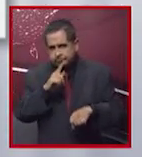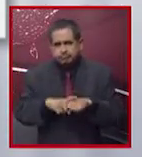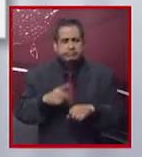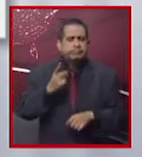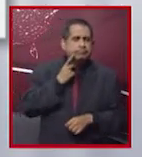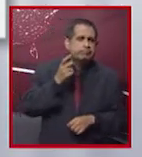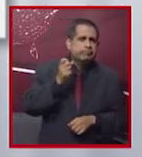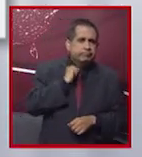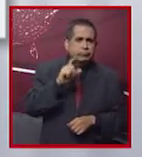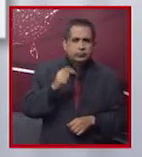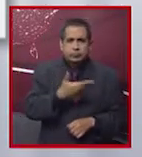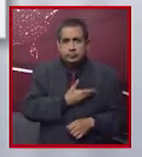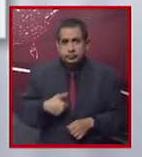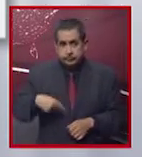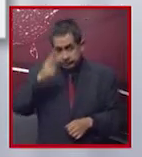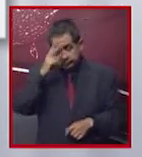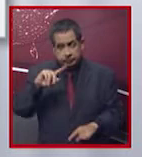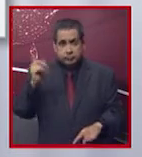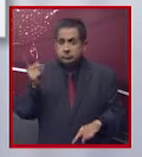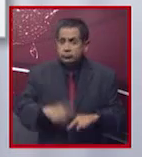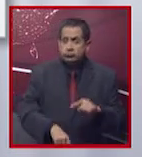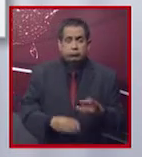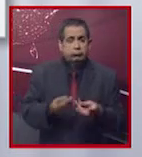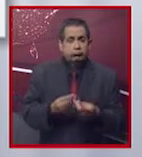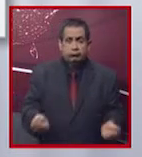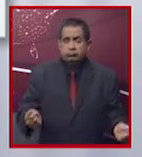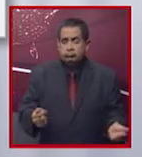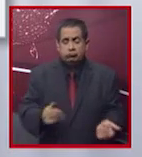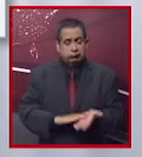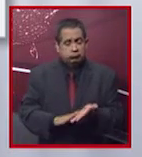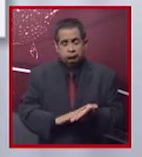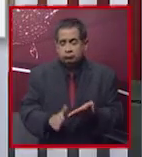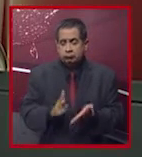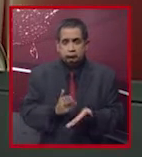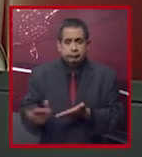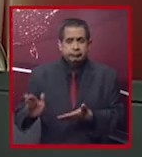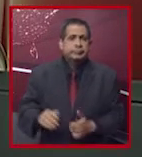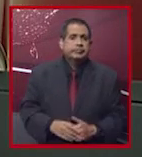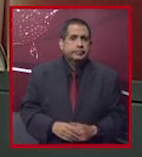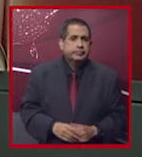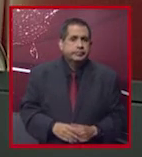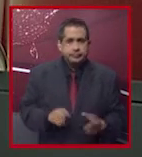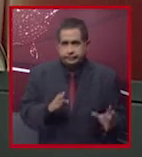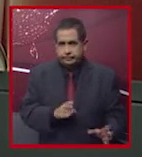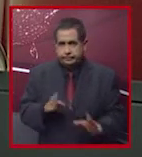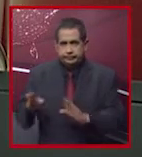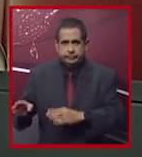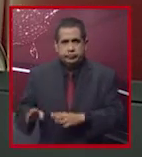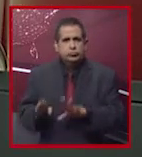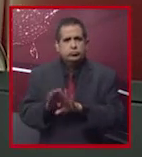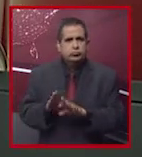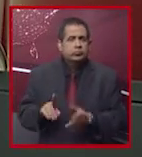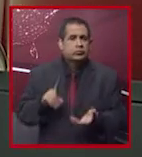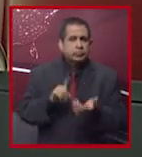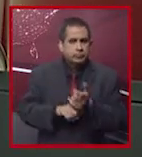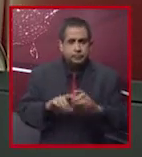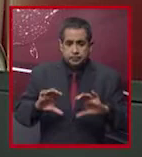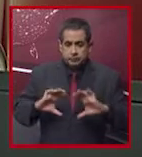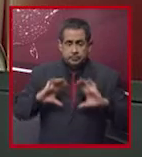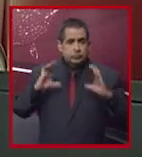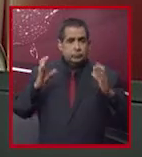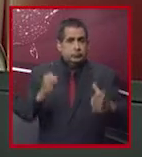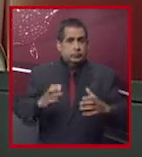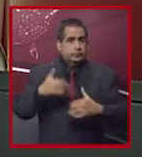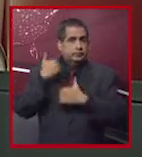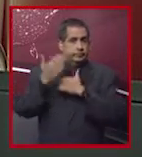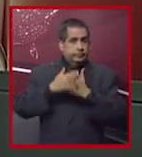senadores o presidente de los Estados Unidos mexicanos. Bueno, por otra parte, en lo relativo a la integración del